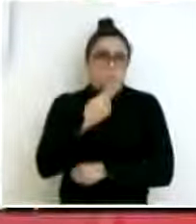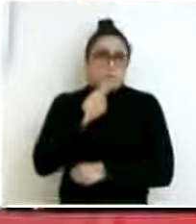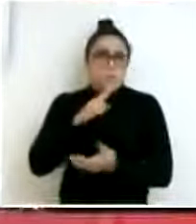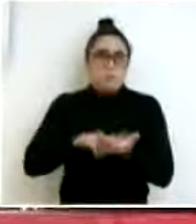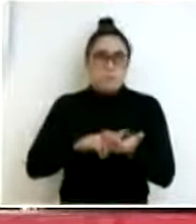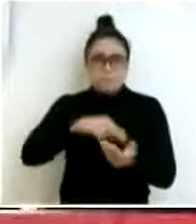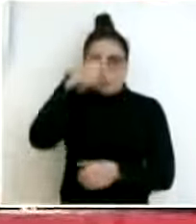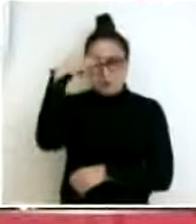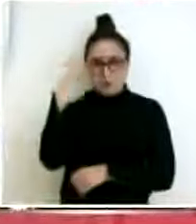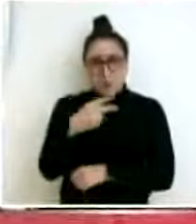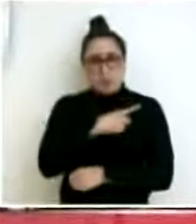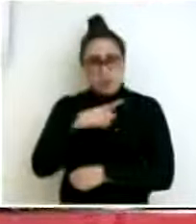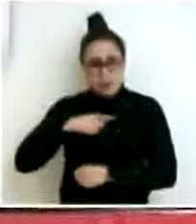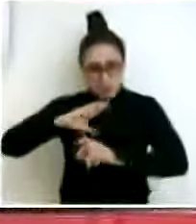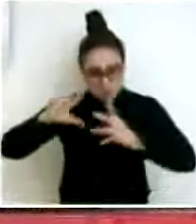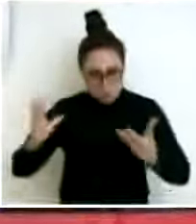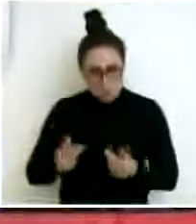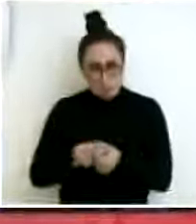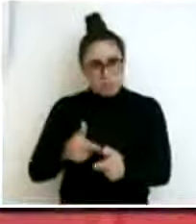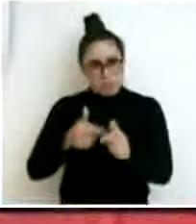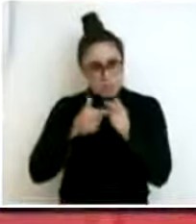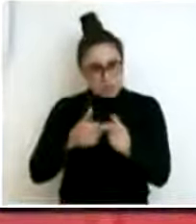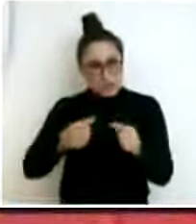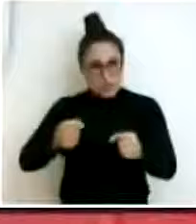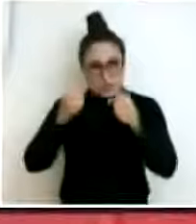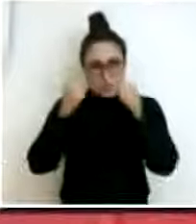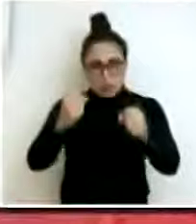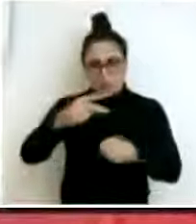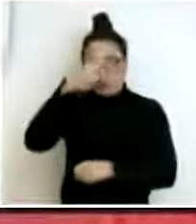juntos, vamos México.